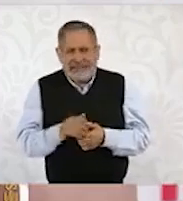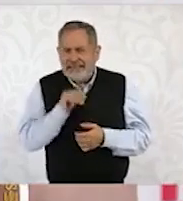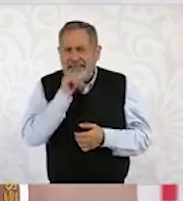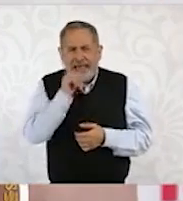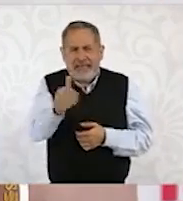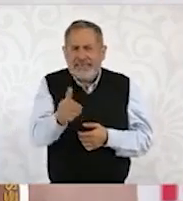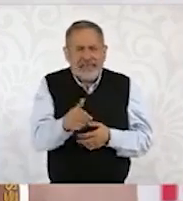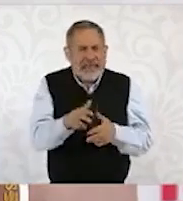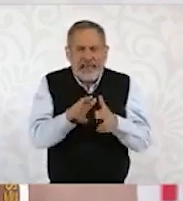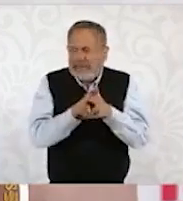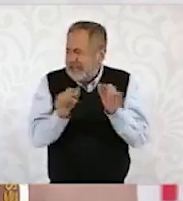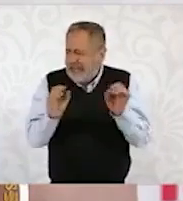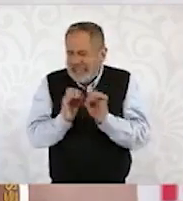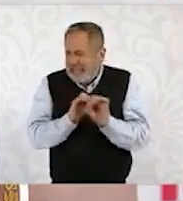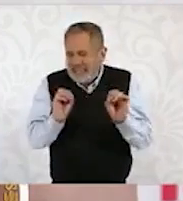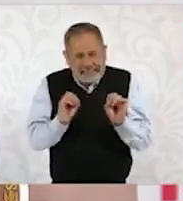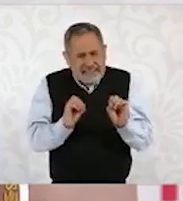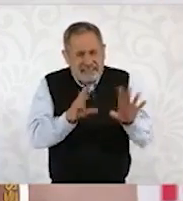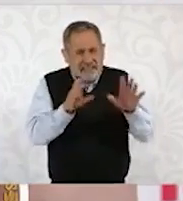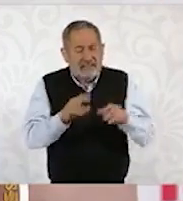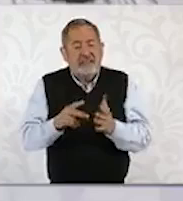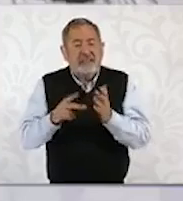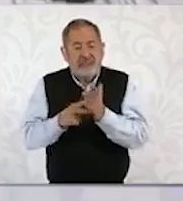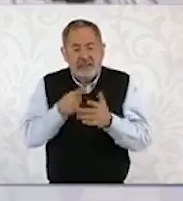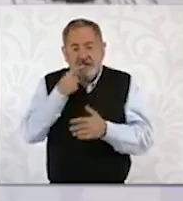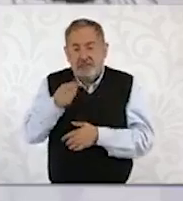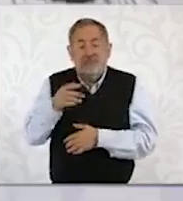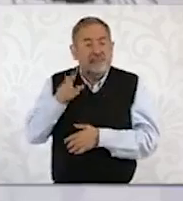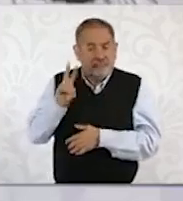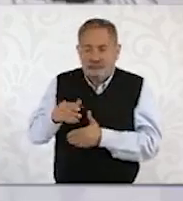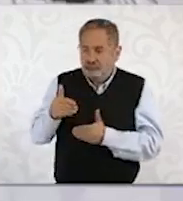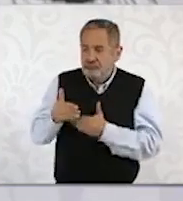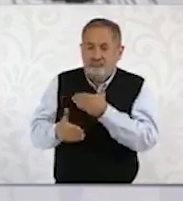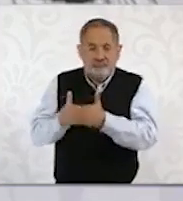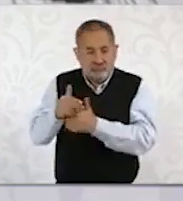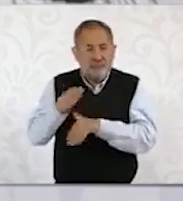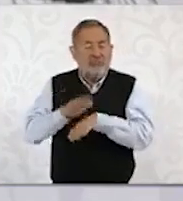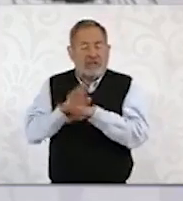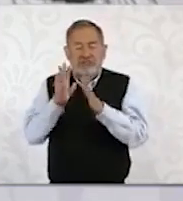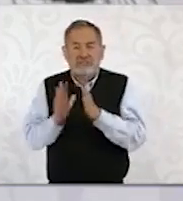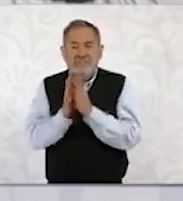Absolutamente nada. Y sostengo que es un avance democrático para el país.